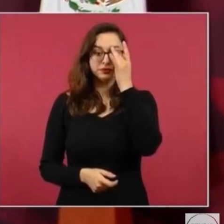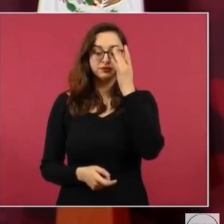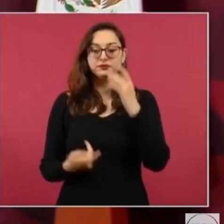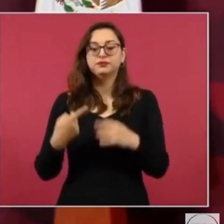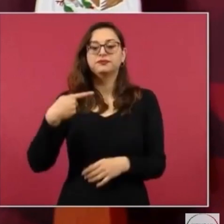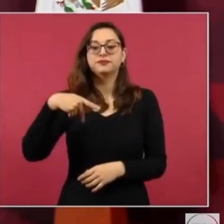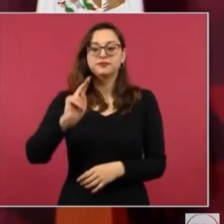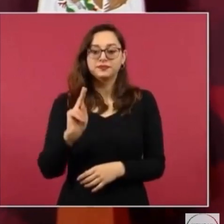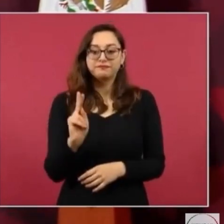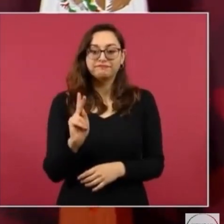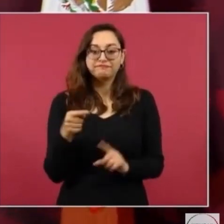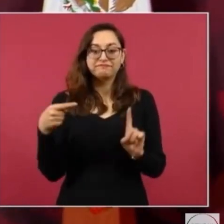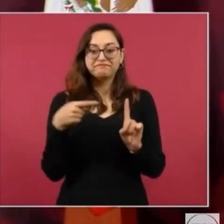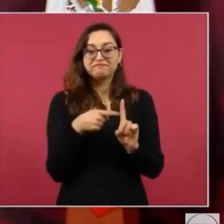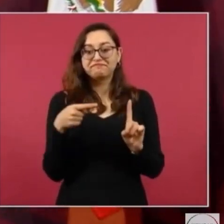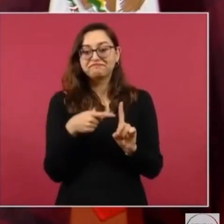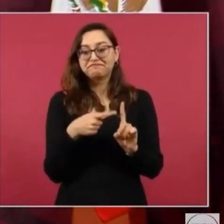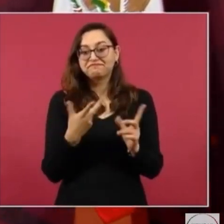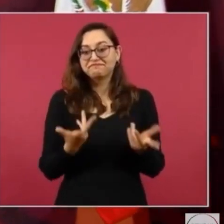predicaba en el desierto